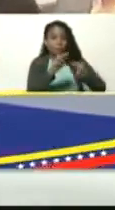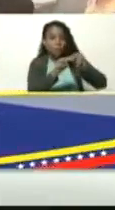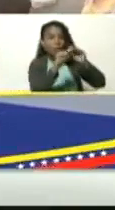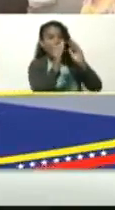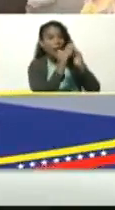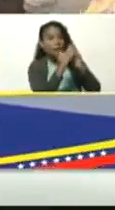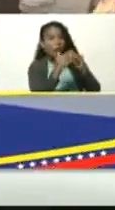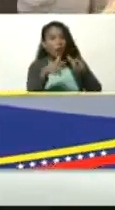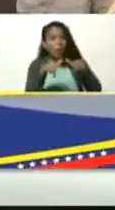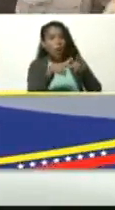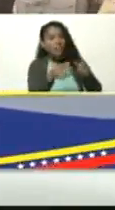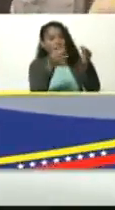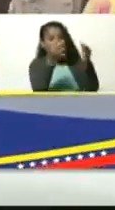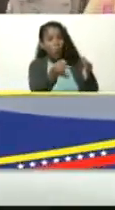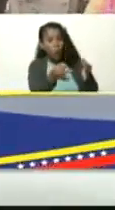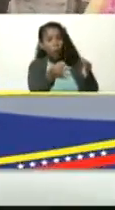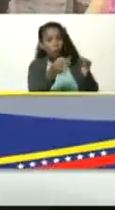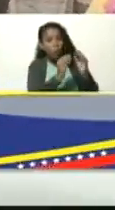viviendas en zona segura,